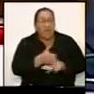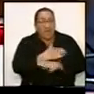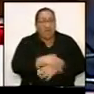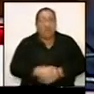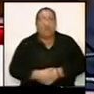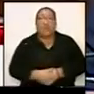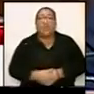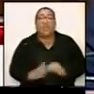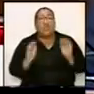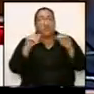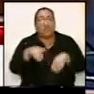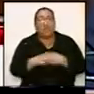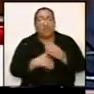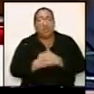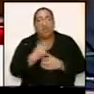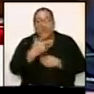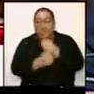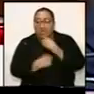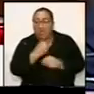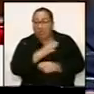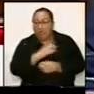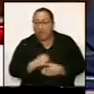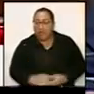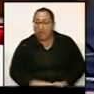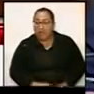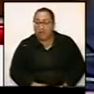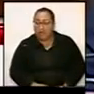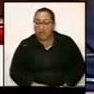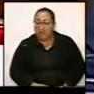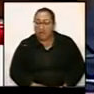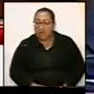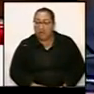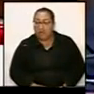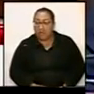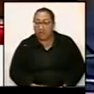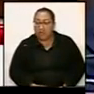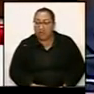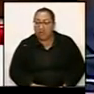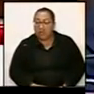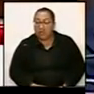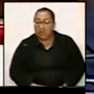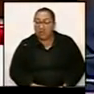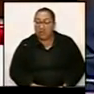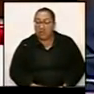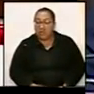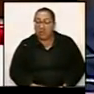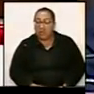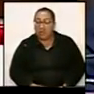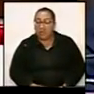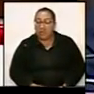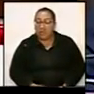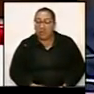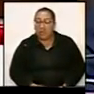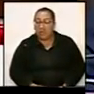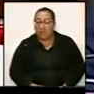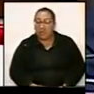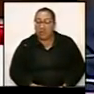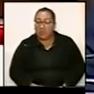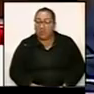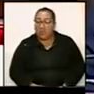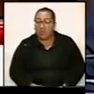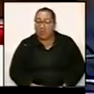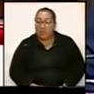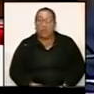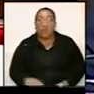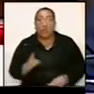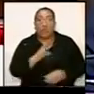y se fracasó durante 3 años de gobierno en diferentes acciones. No ha habido actitud de enmienda, señor presidente, de un